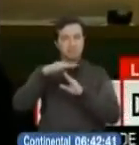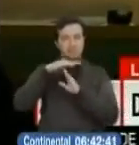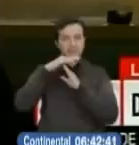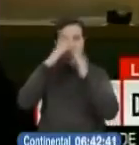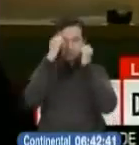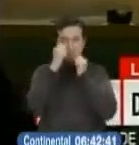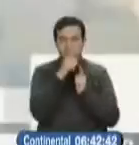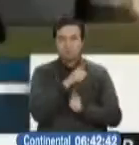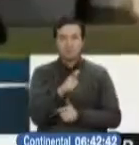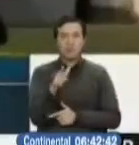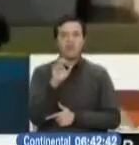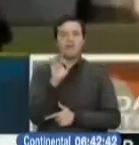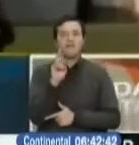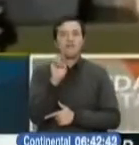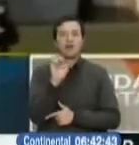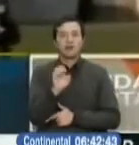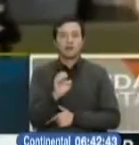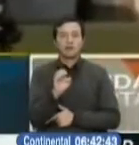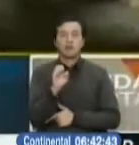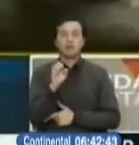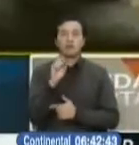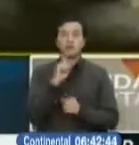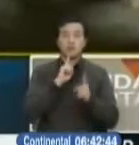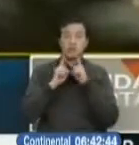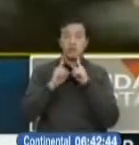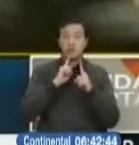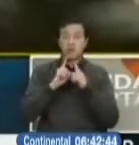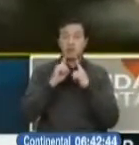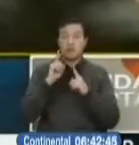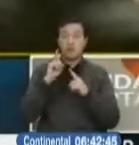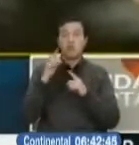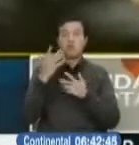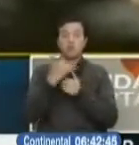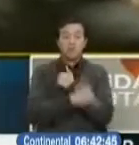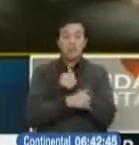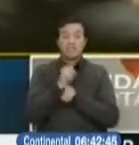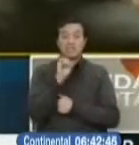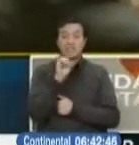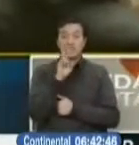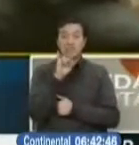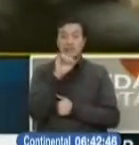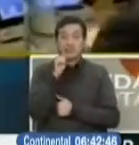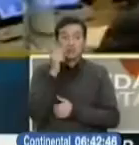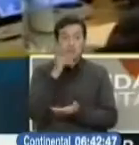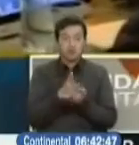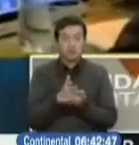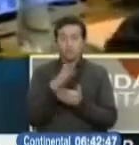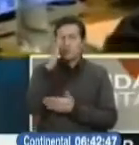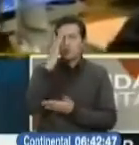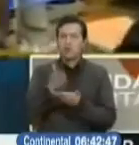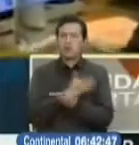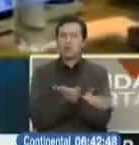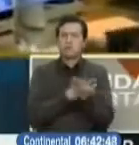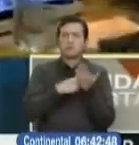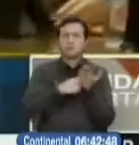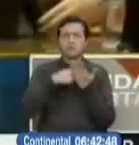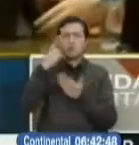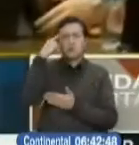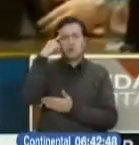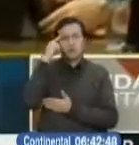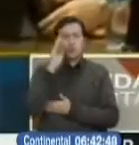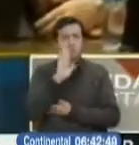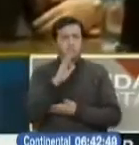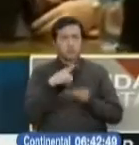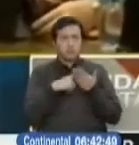con la guerrilla de las farc se suspendieron los diálogos por el conflicto de siria en el consejo de seguridad de la onu las reuniones que iniciaron con el gobierno de bashar